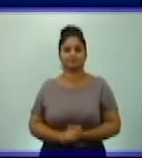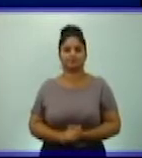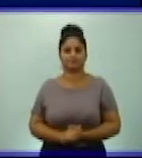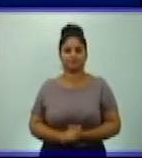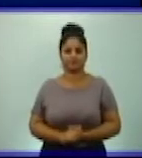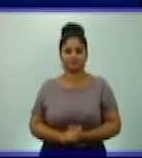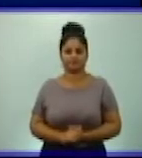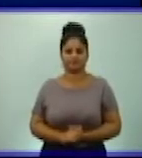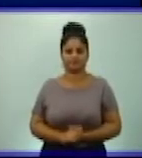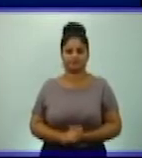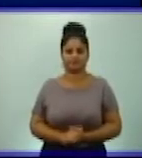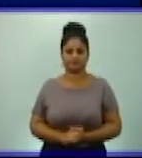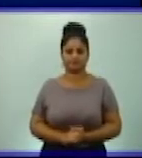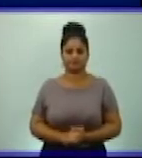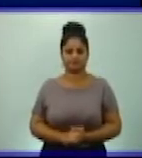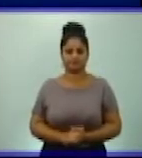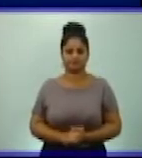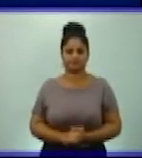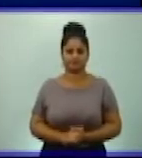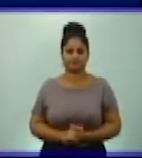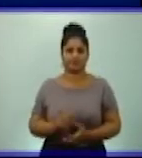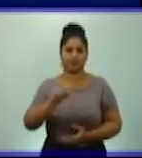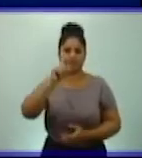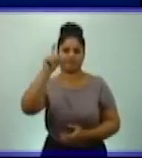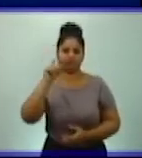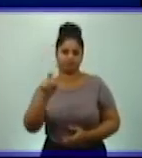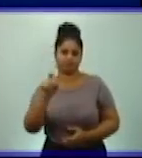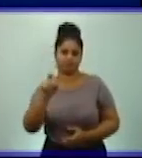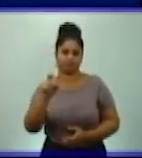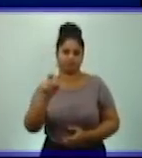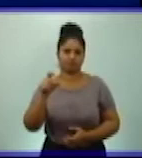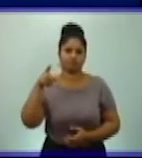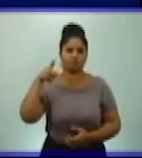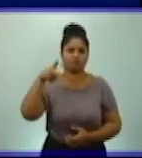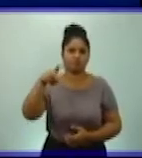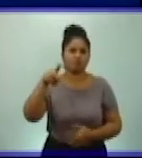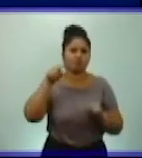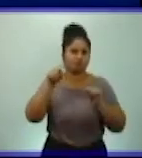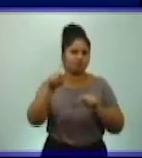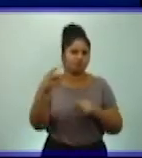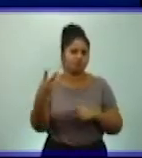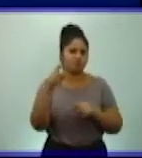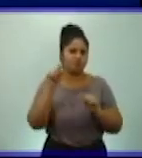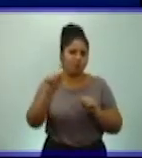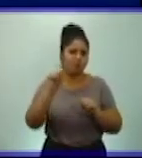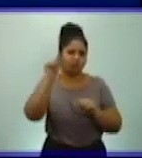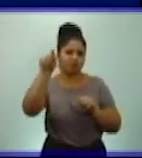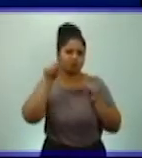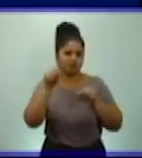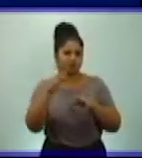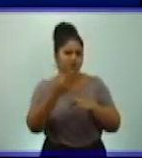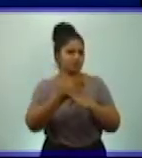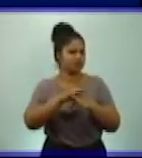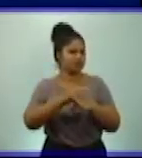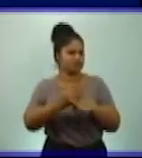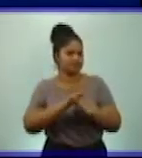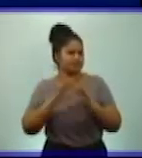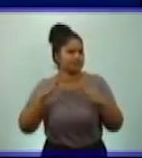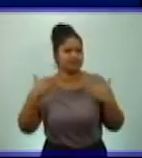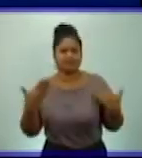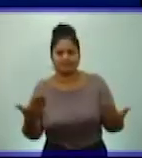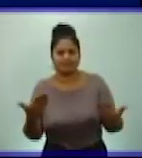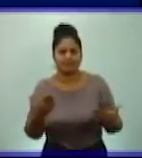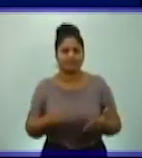estrofa. ¿Por qué se utilizan los dos puntos? Cuando ella dice, baste ya de rigores, mi bien,